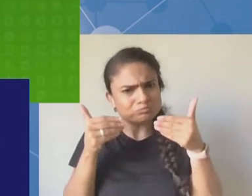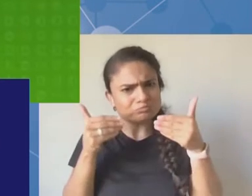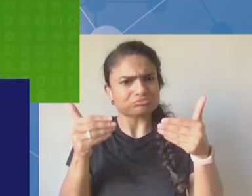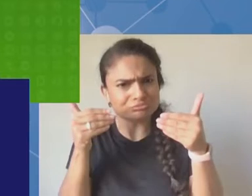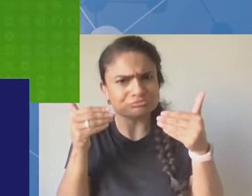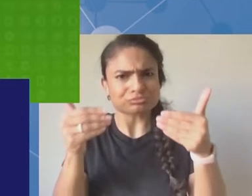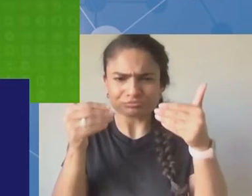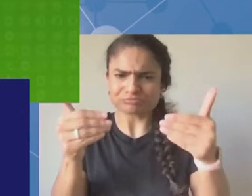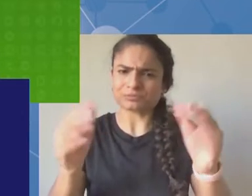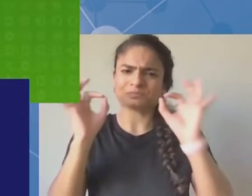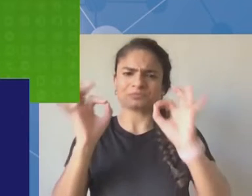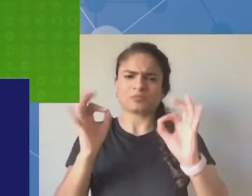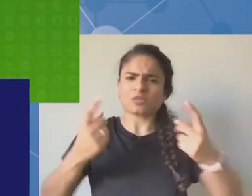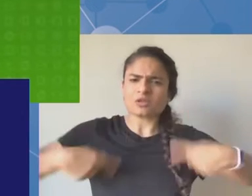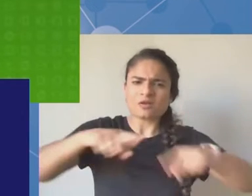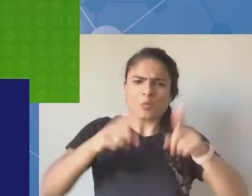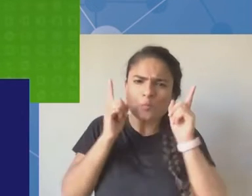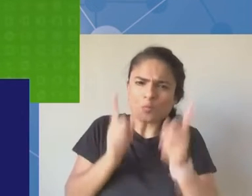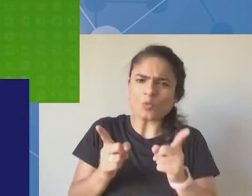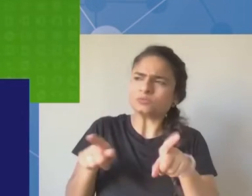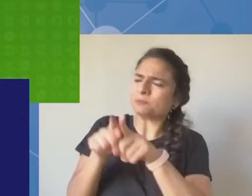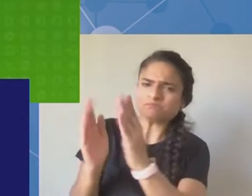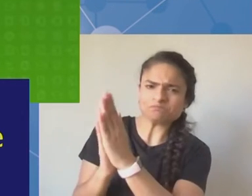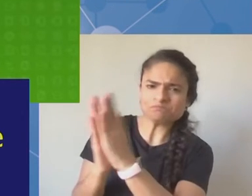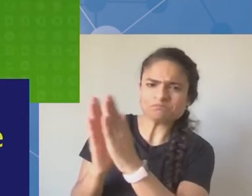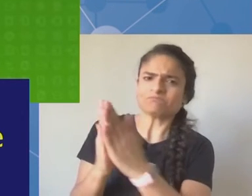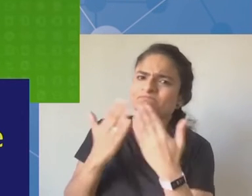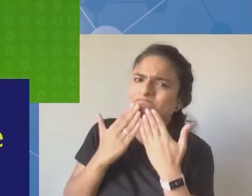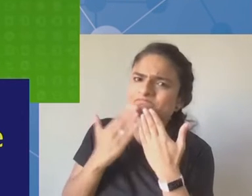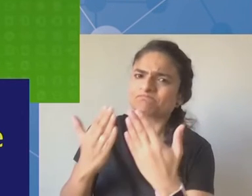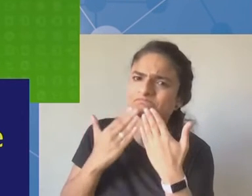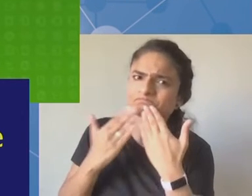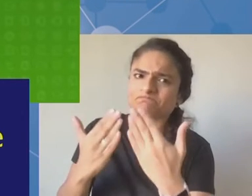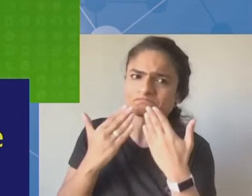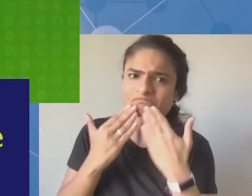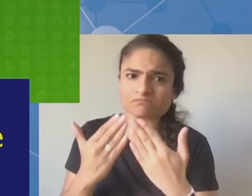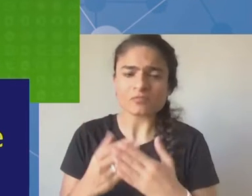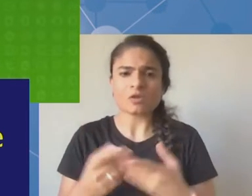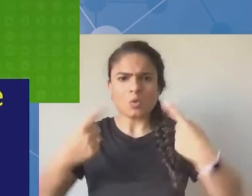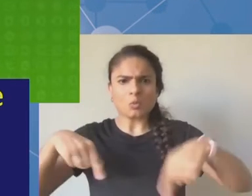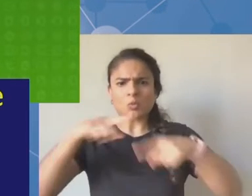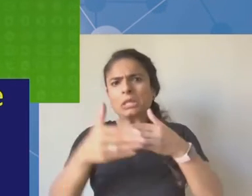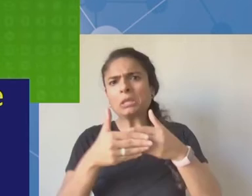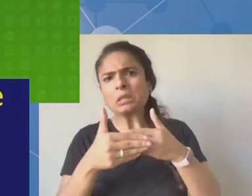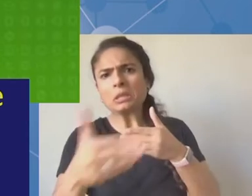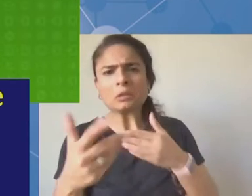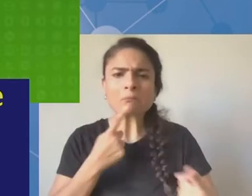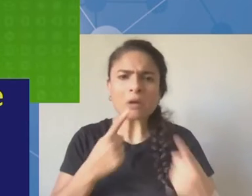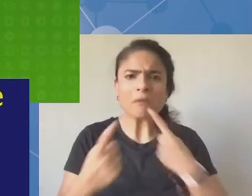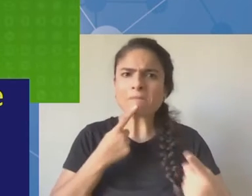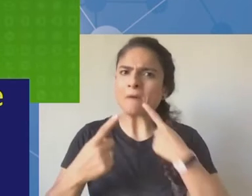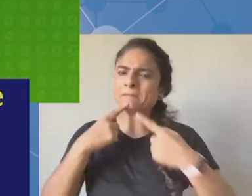en el espíritu de cooperación multilateral. Y la última persona, pero no menos importante, la responsable de